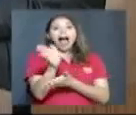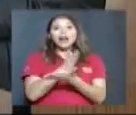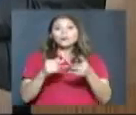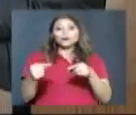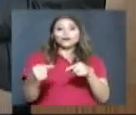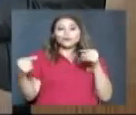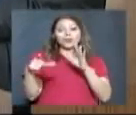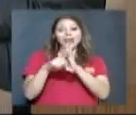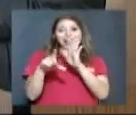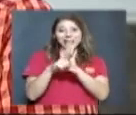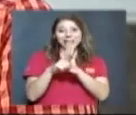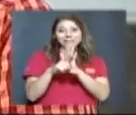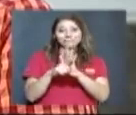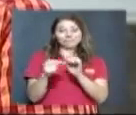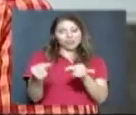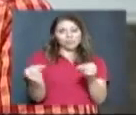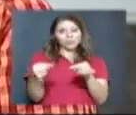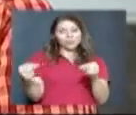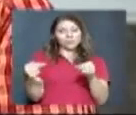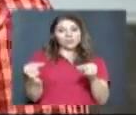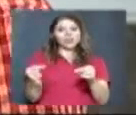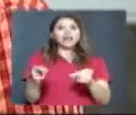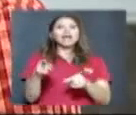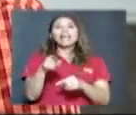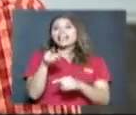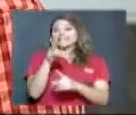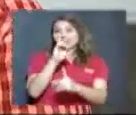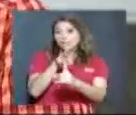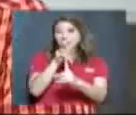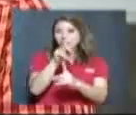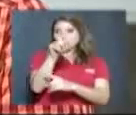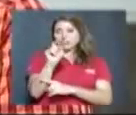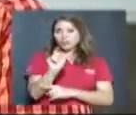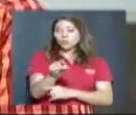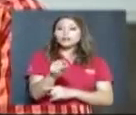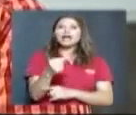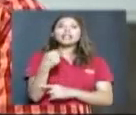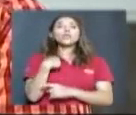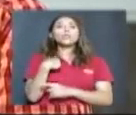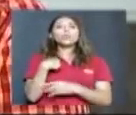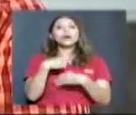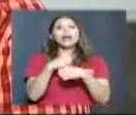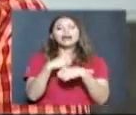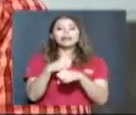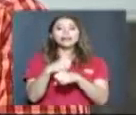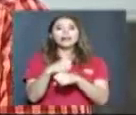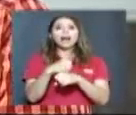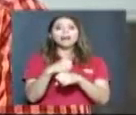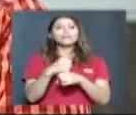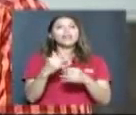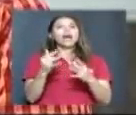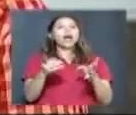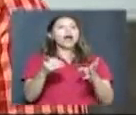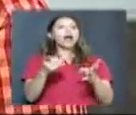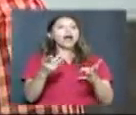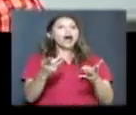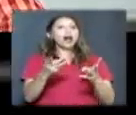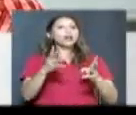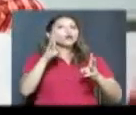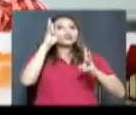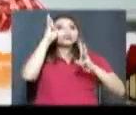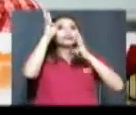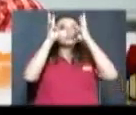en el horizonte el escenario de la digitalización, es la misma pregunta que uno le plantearía a los emprendedores que claro. empezaron a